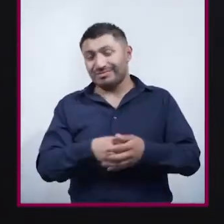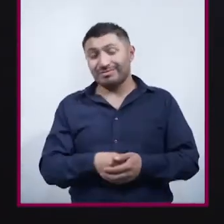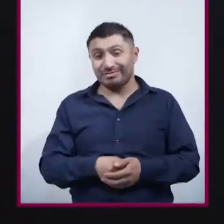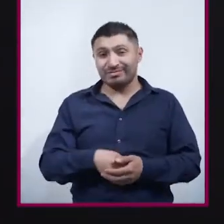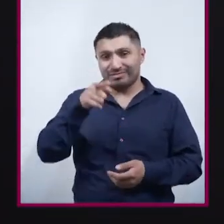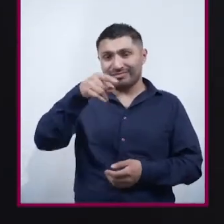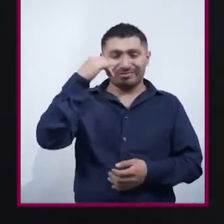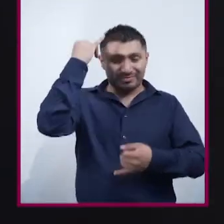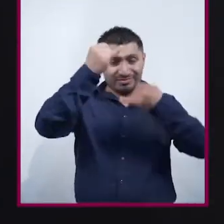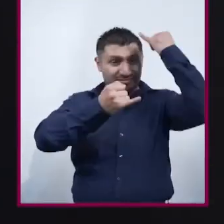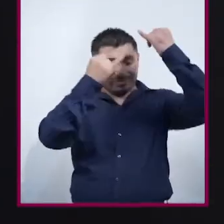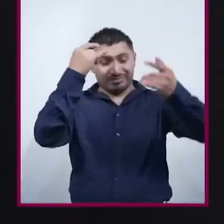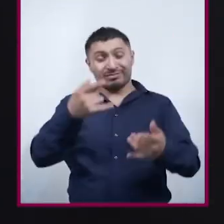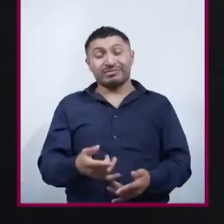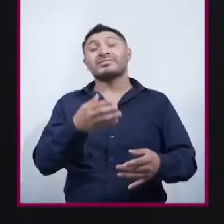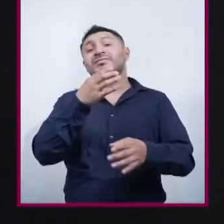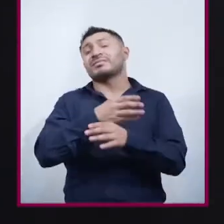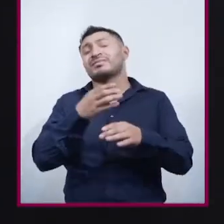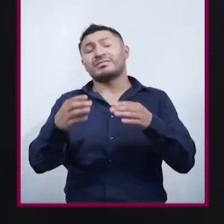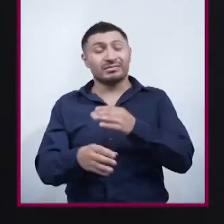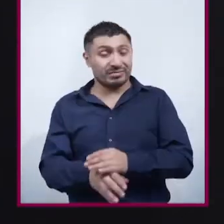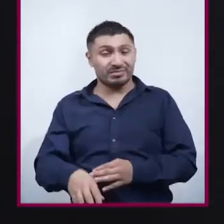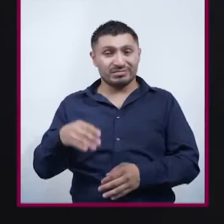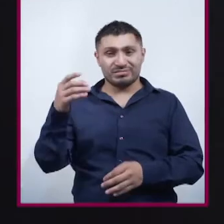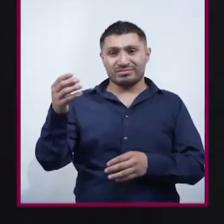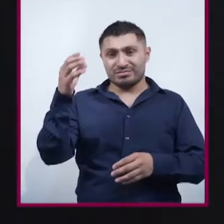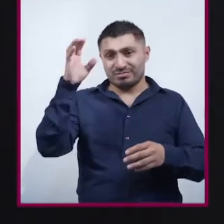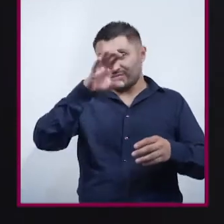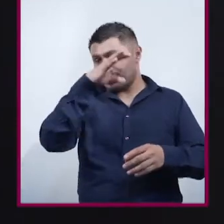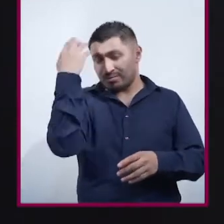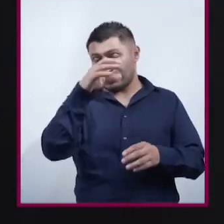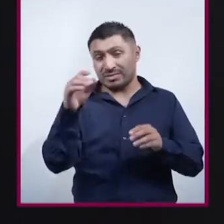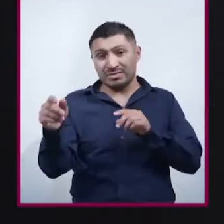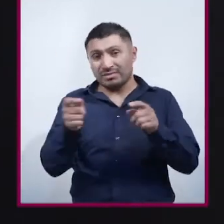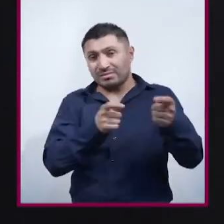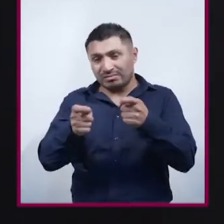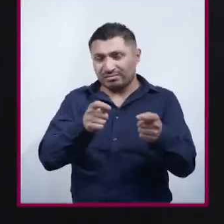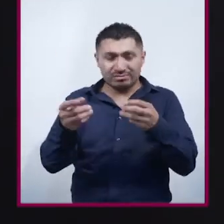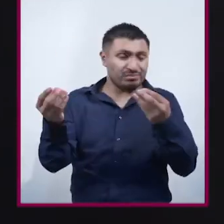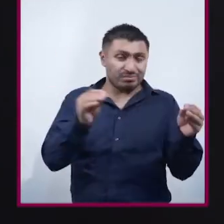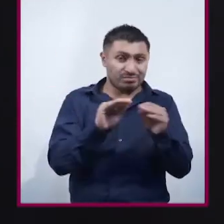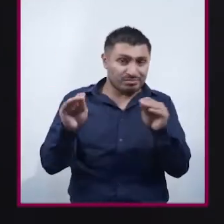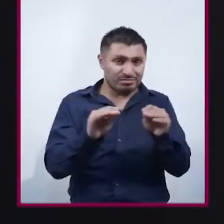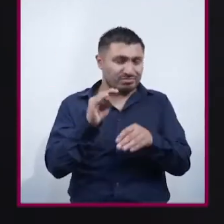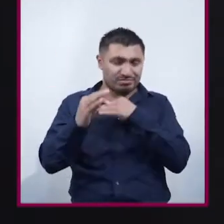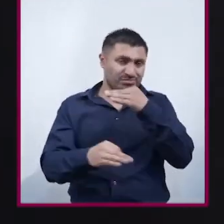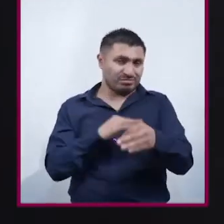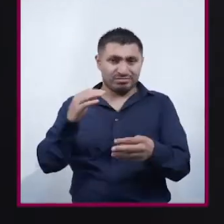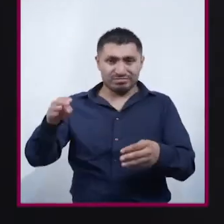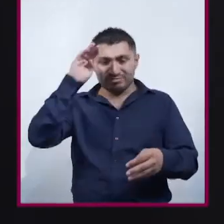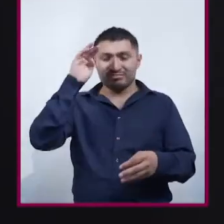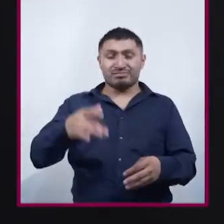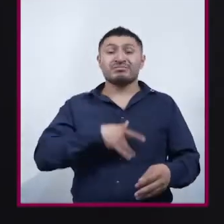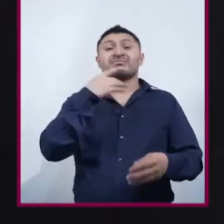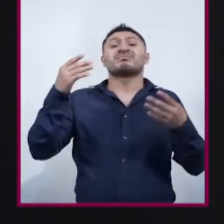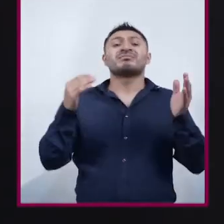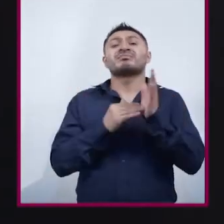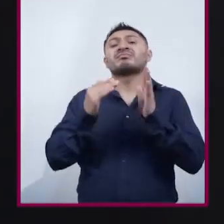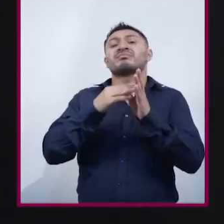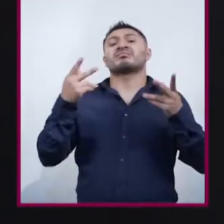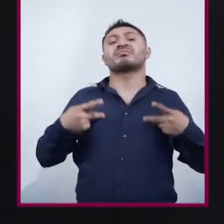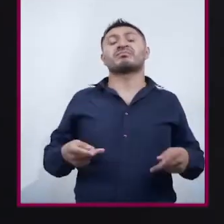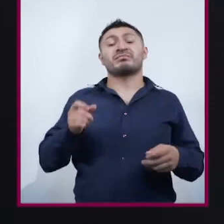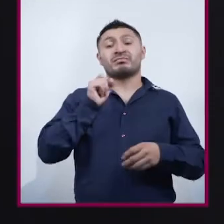historia? Imagínate todo aquello que unas imágenes manipuladas movieron, todo lo que hicieron sentir y pensar a millones de